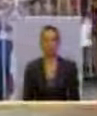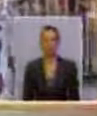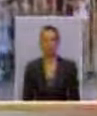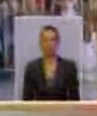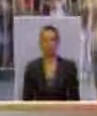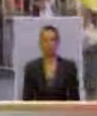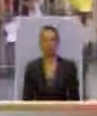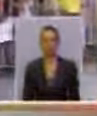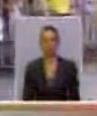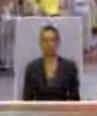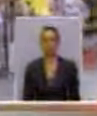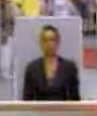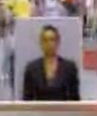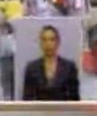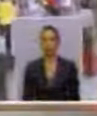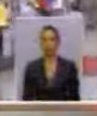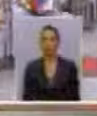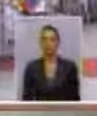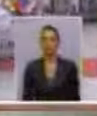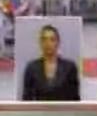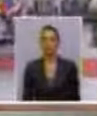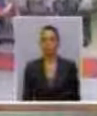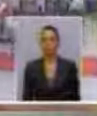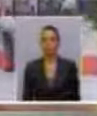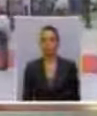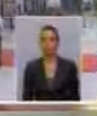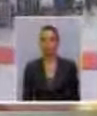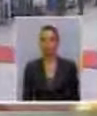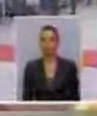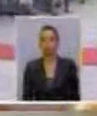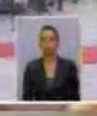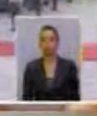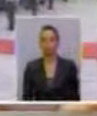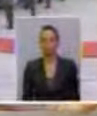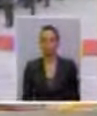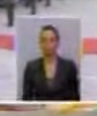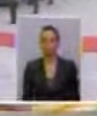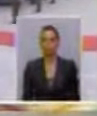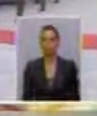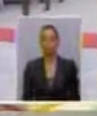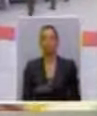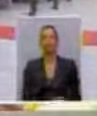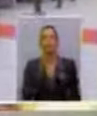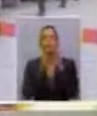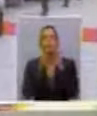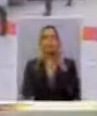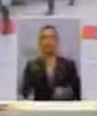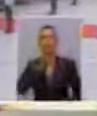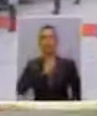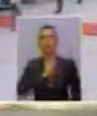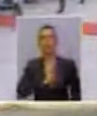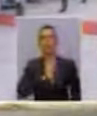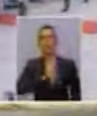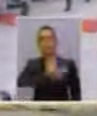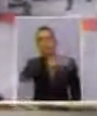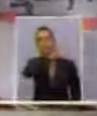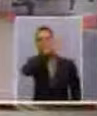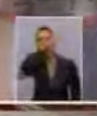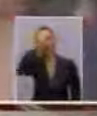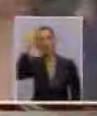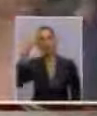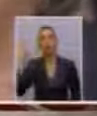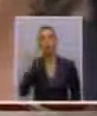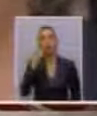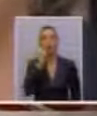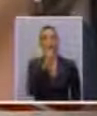electoral binominal. No lo dijo explícitamente, pero cuando ella señala que no quiere un sistema donde la minoría domine a la mayoría, lo que